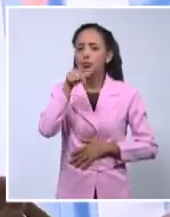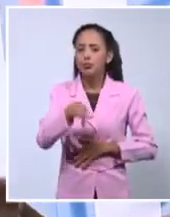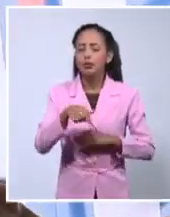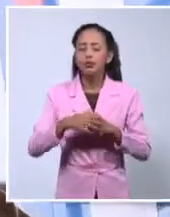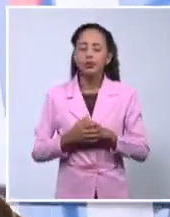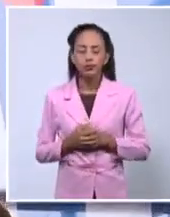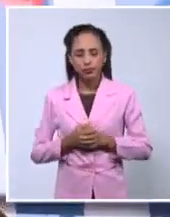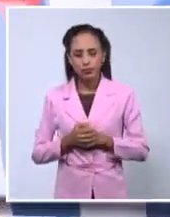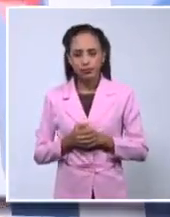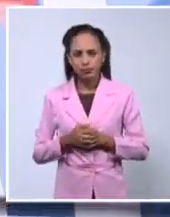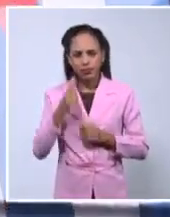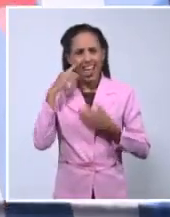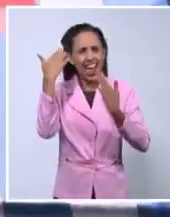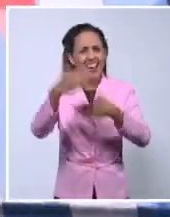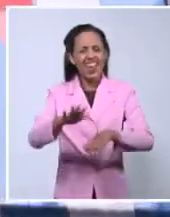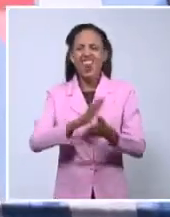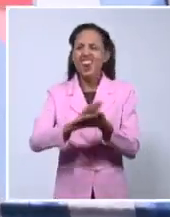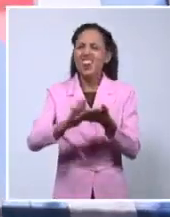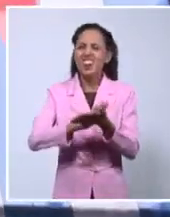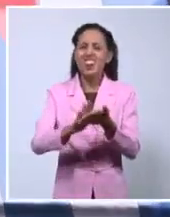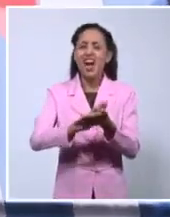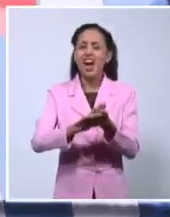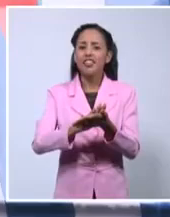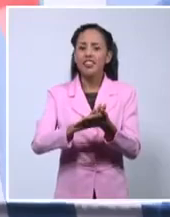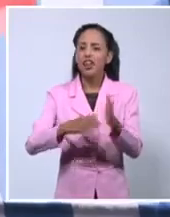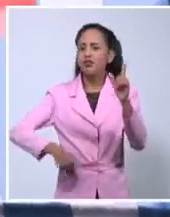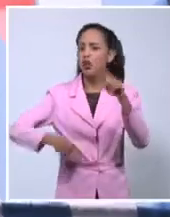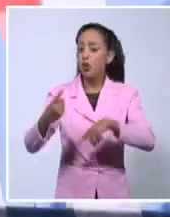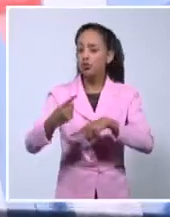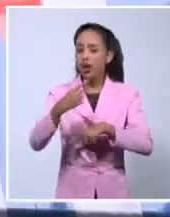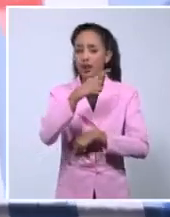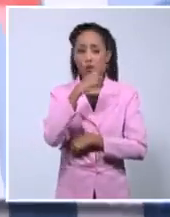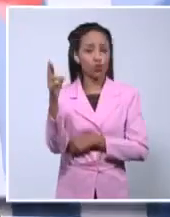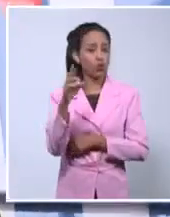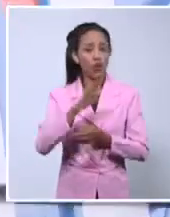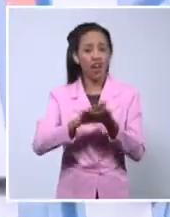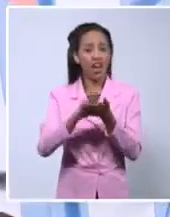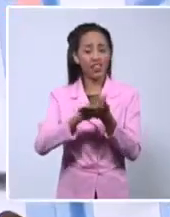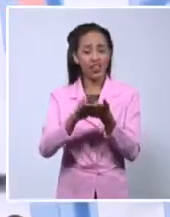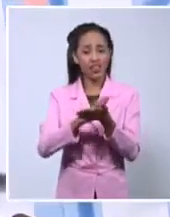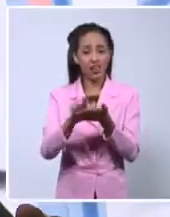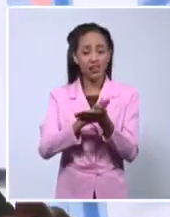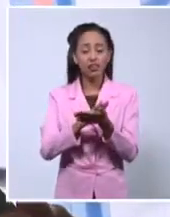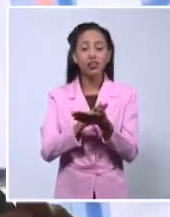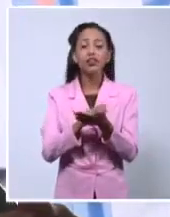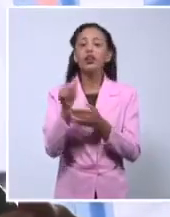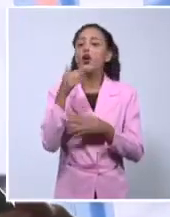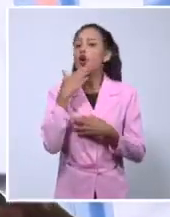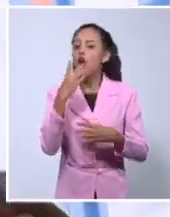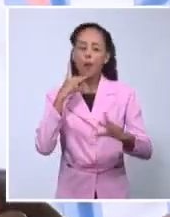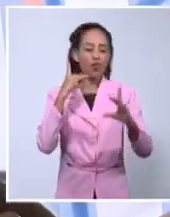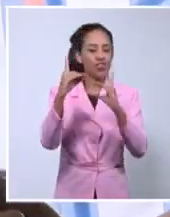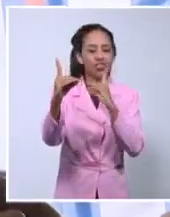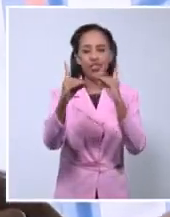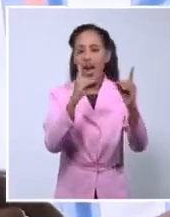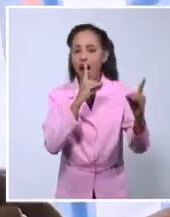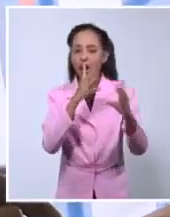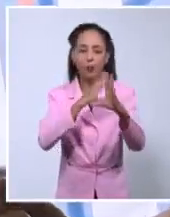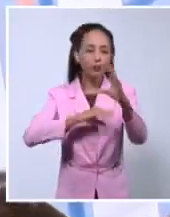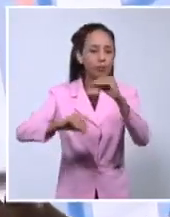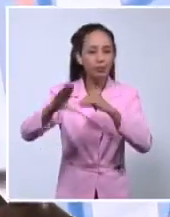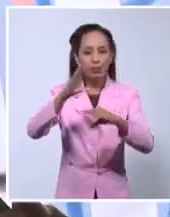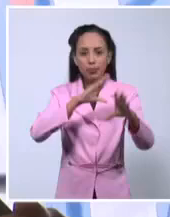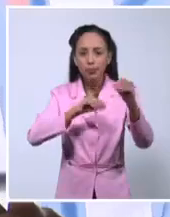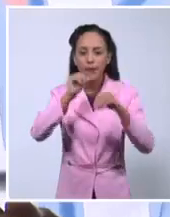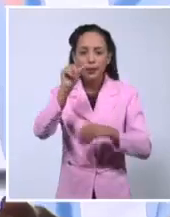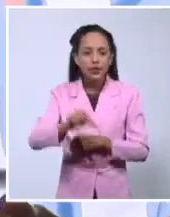las calles para que nadie se equivoque como contrarrevolucionario en tomar las calles y dialogando, debatiendo con los que tengan una